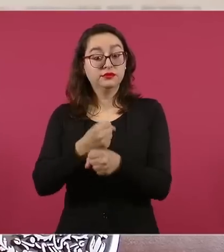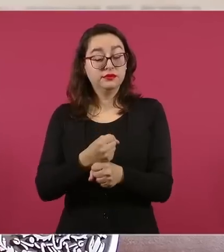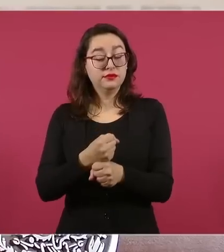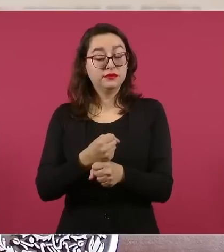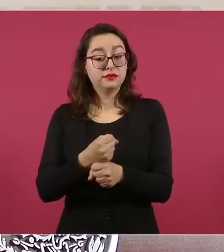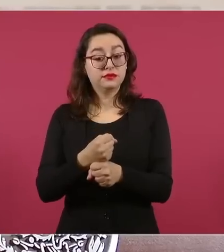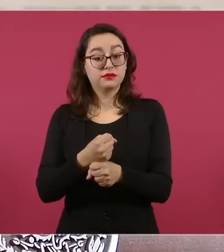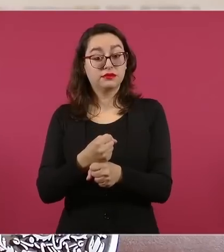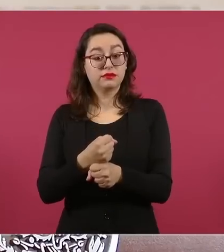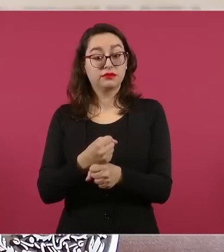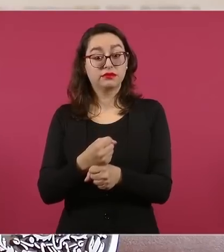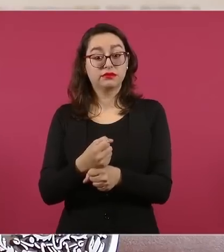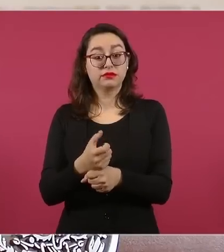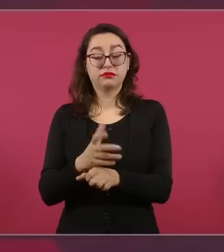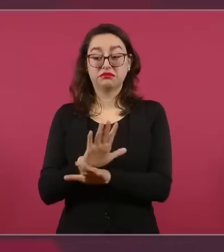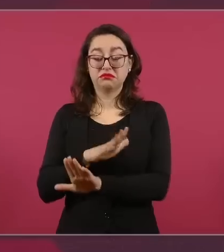política